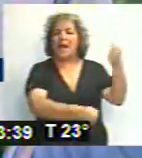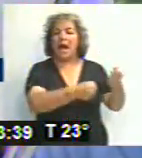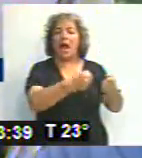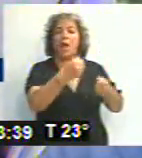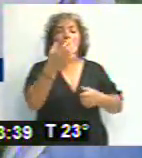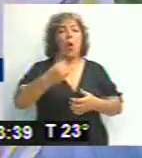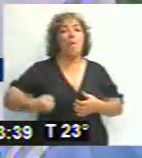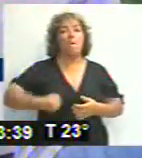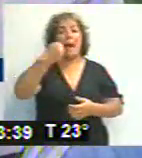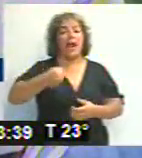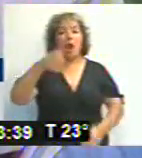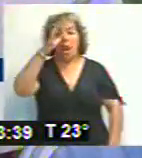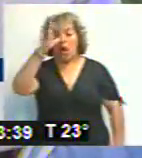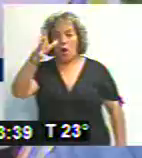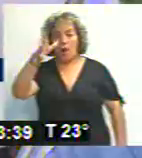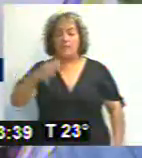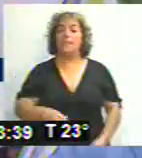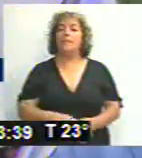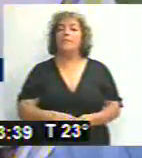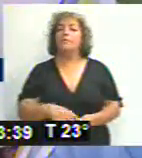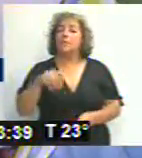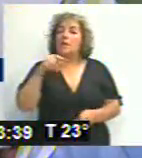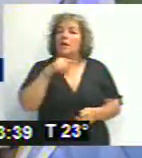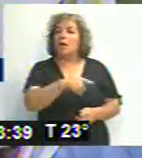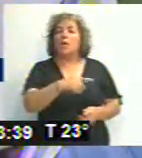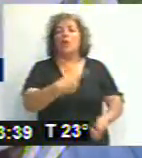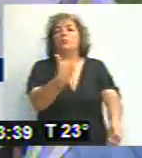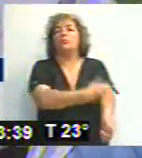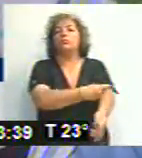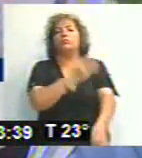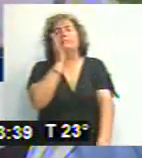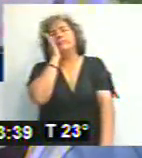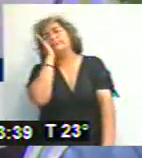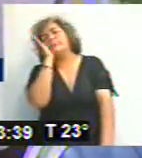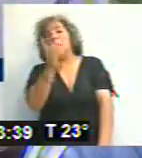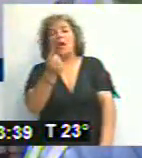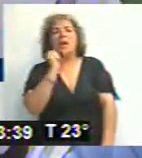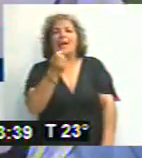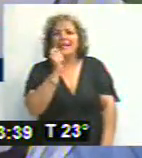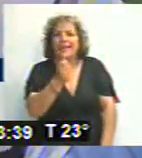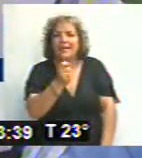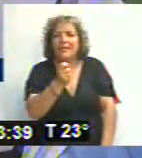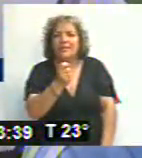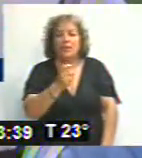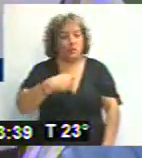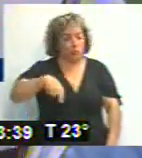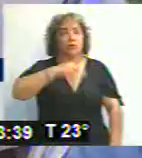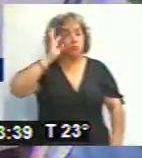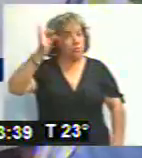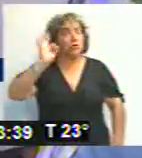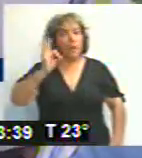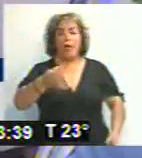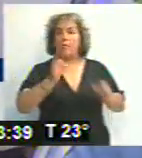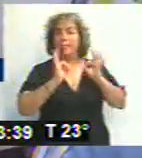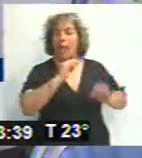palo en el ano, ¿sí? Y lo sedaron. ¿Quién hizo esto? ¿Se pudo Los identificar? celadores, sí, nosotros tenemos los nombres, ya hicimos